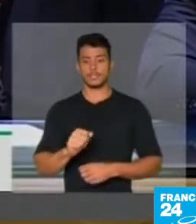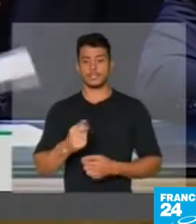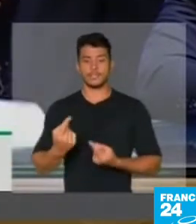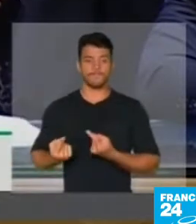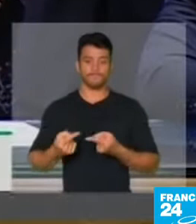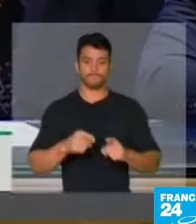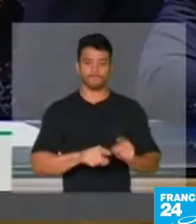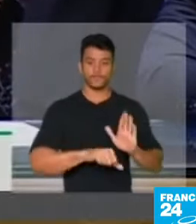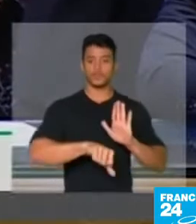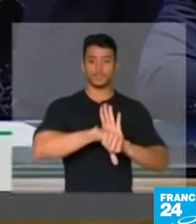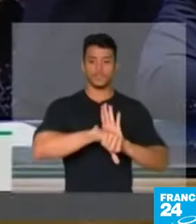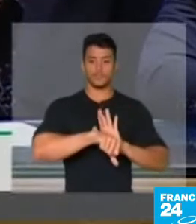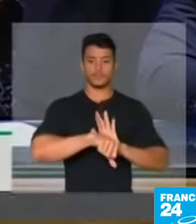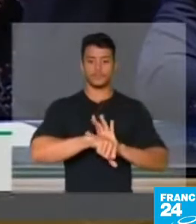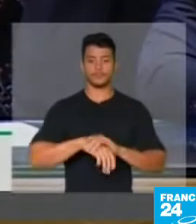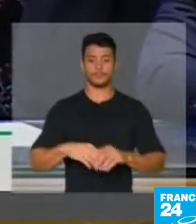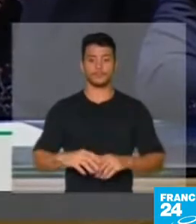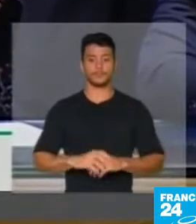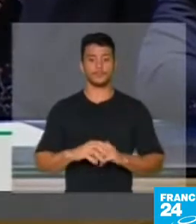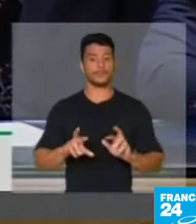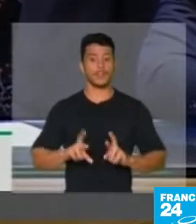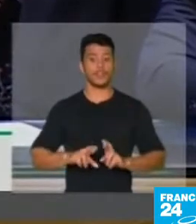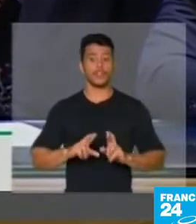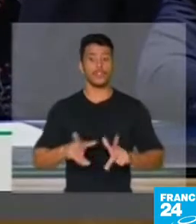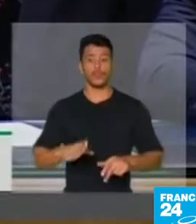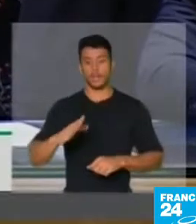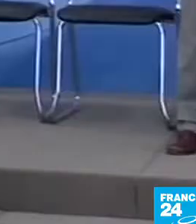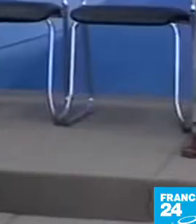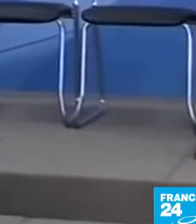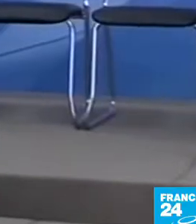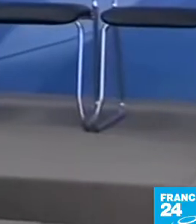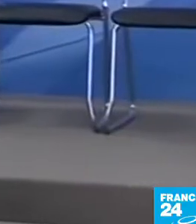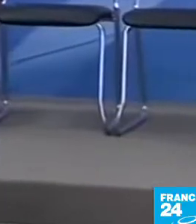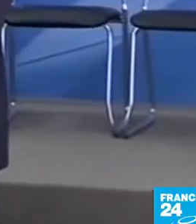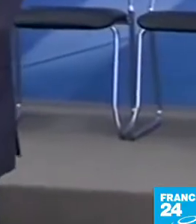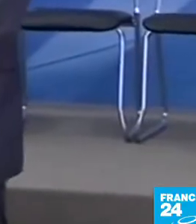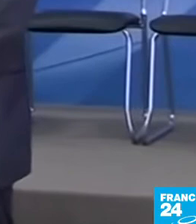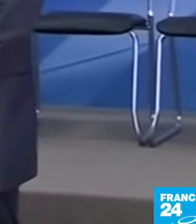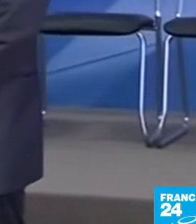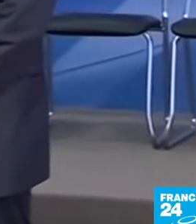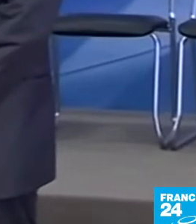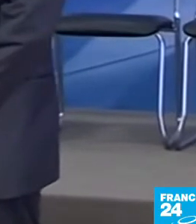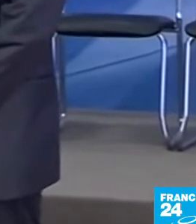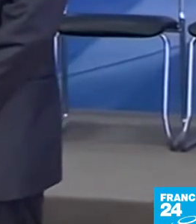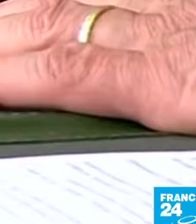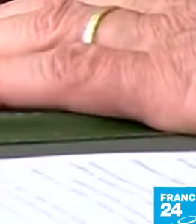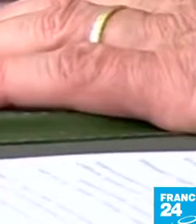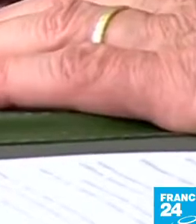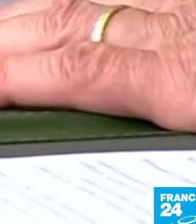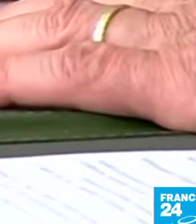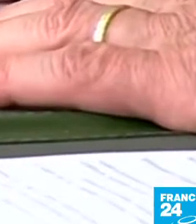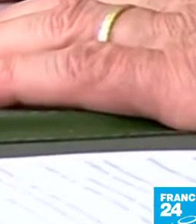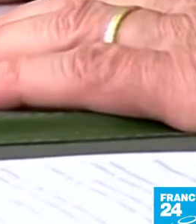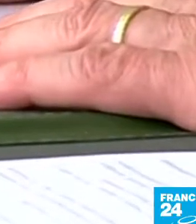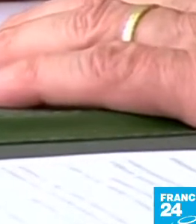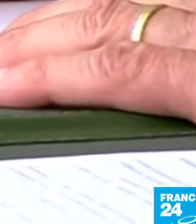Combatir y acabar con el crimen organizado. No es una intervención militar. El decreto firmado por Temer el pasado viernes establece